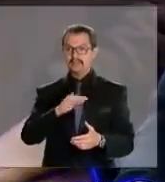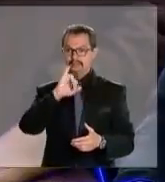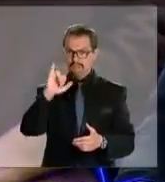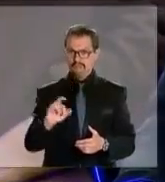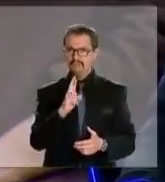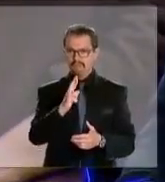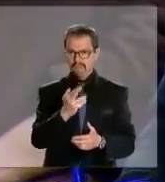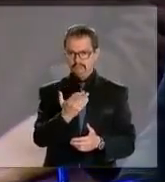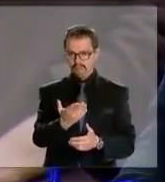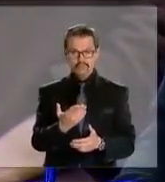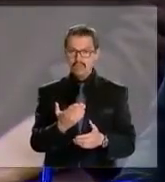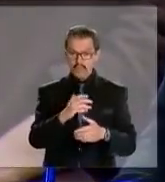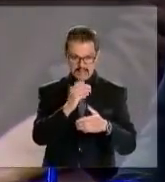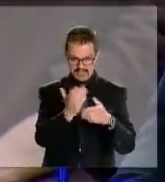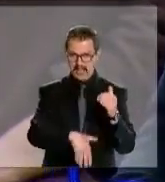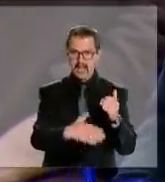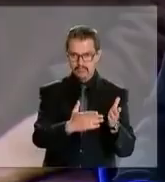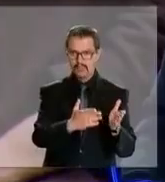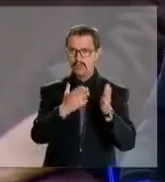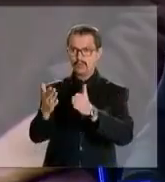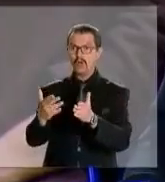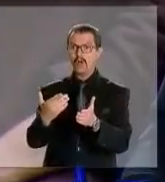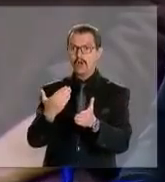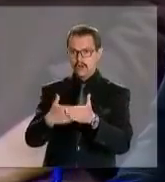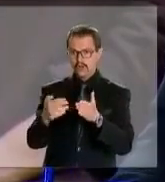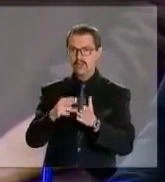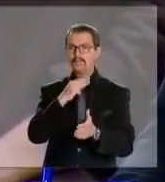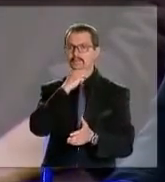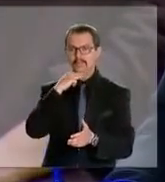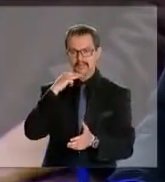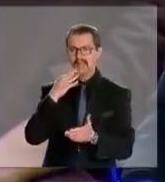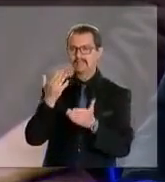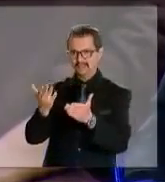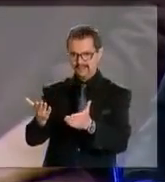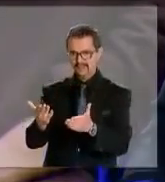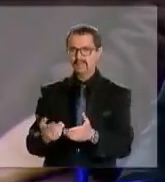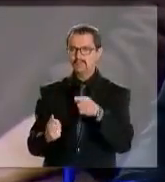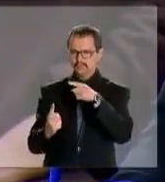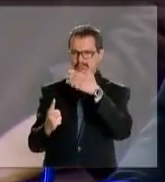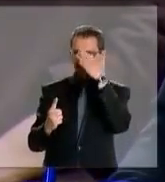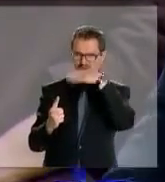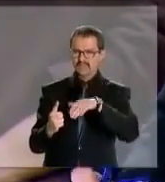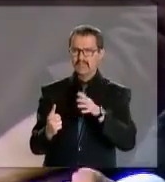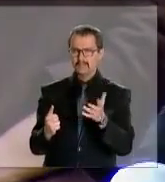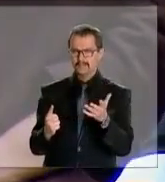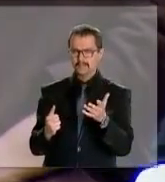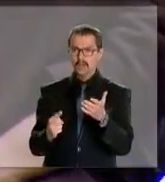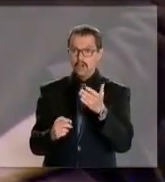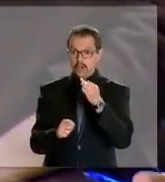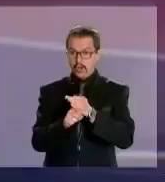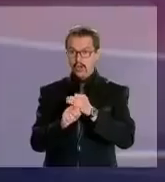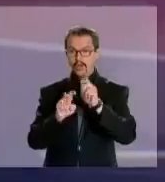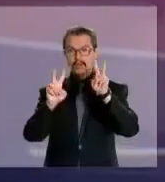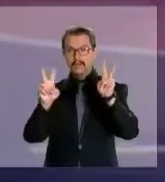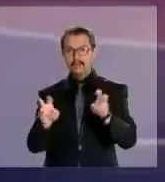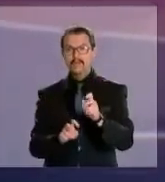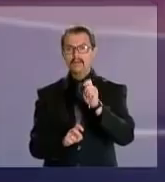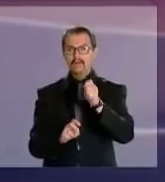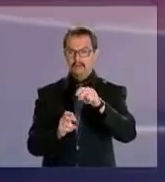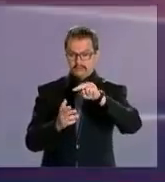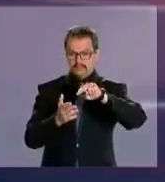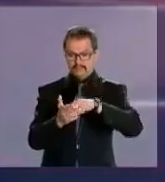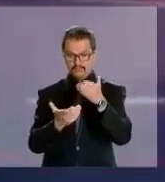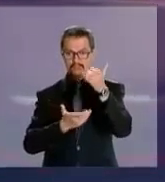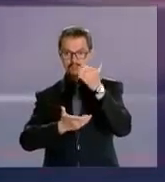milk como sabemos no existiría esta situación en la que nos encontramos y estaríamos practicando el tratado libre comercio y la renegociación si donald trump no